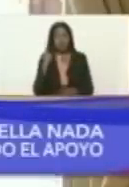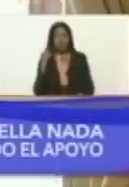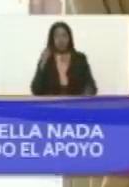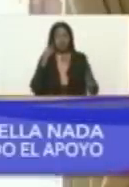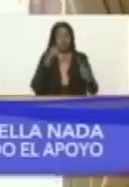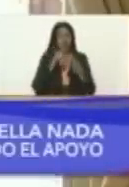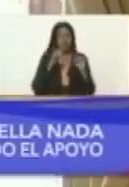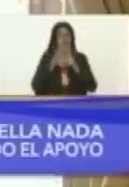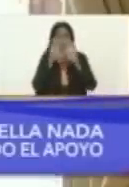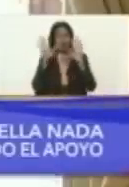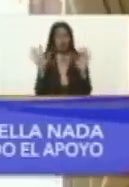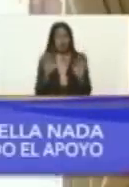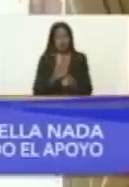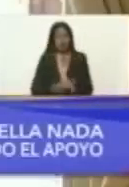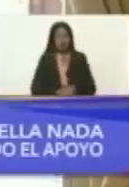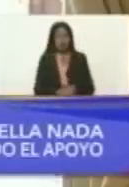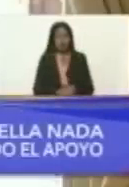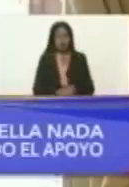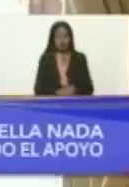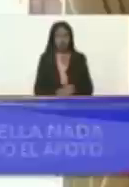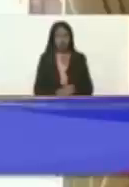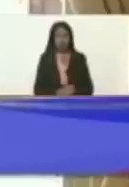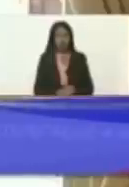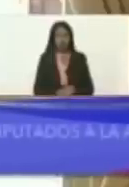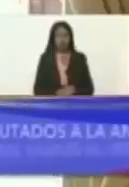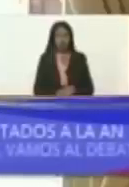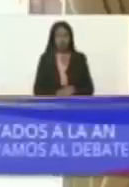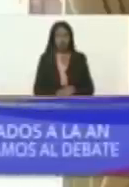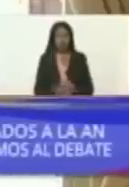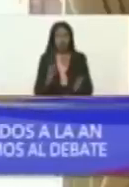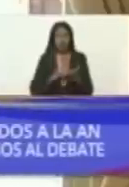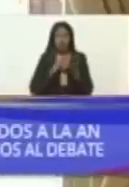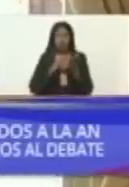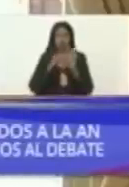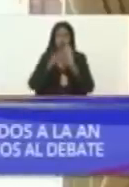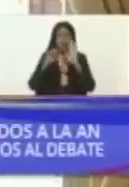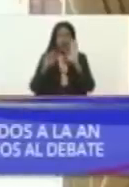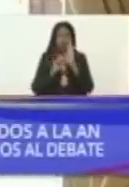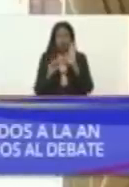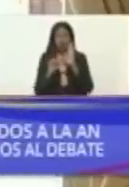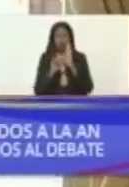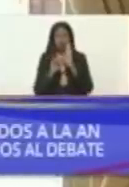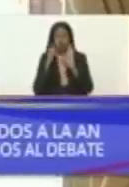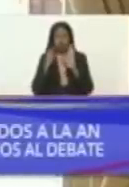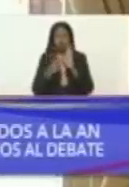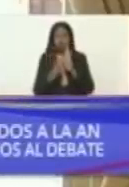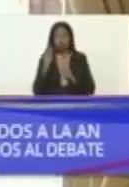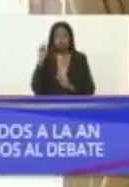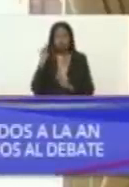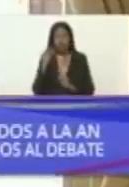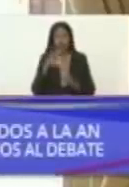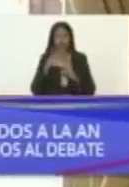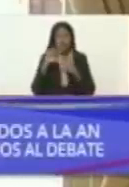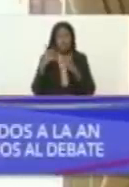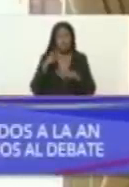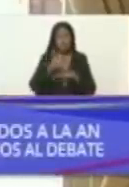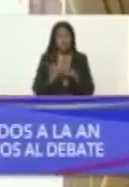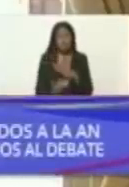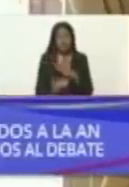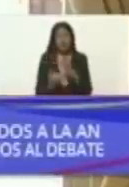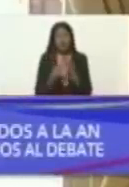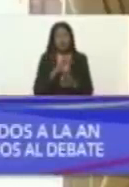claro establecido en la constitución establecido en el plan de la patria